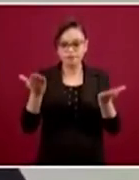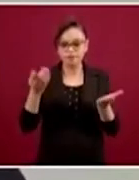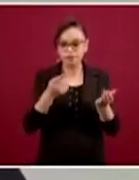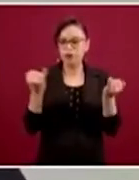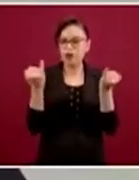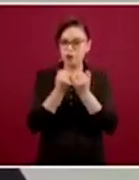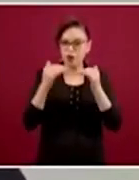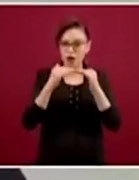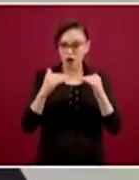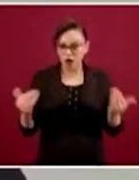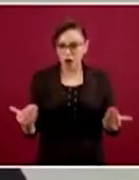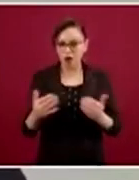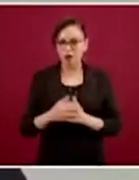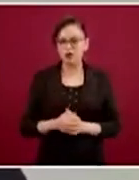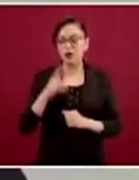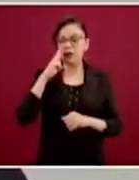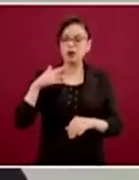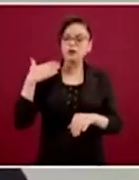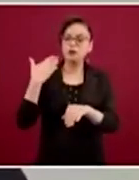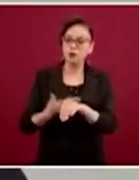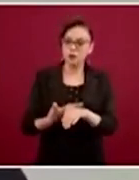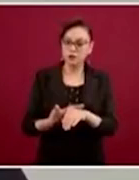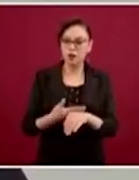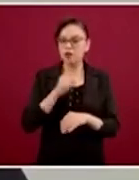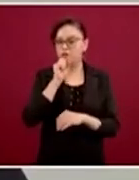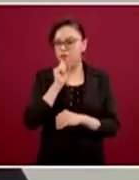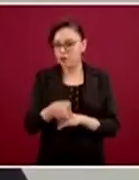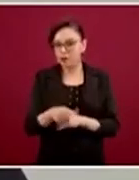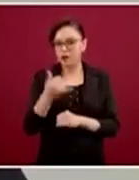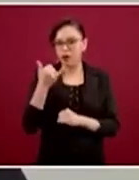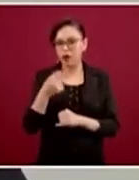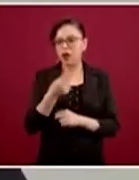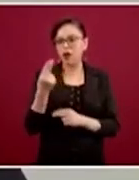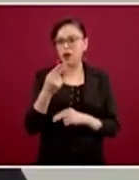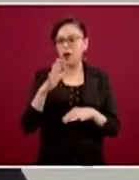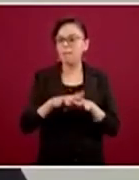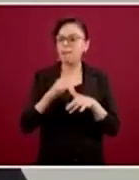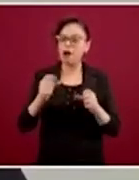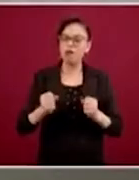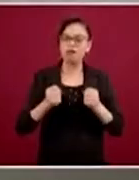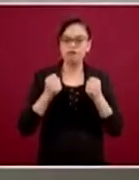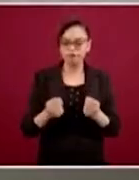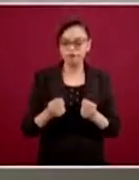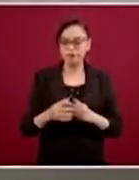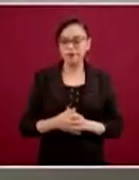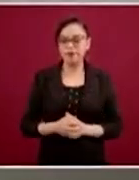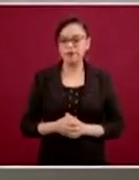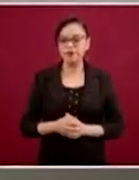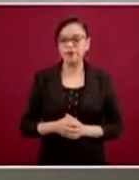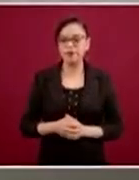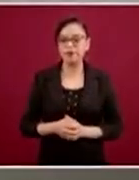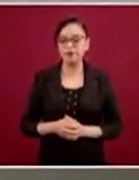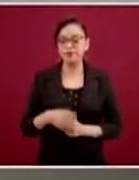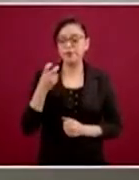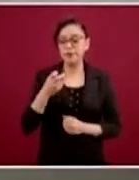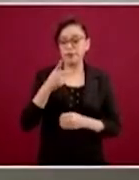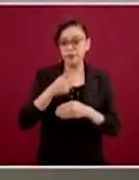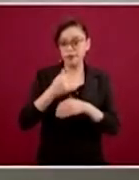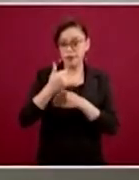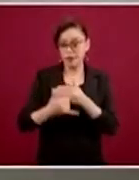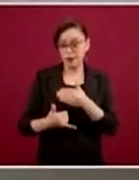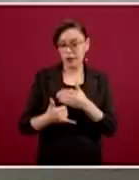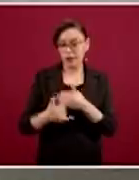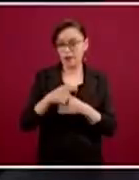y consistencia como han escuchado el propuesto de este proyecto de guía que será